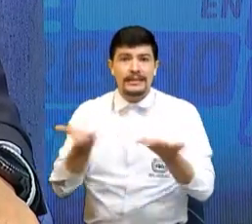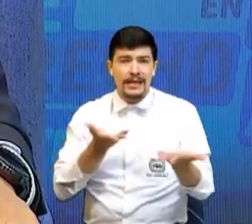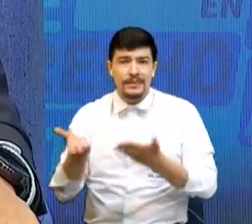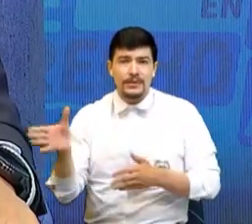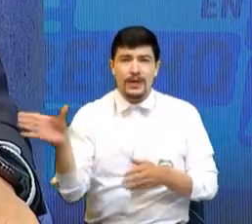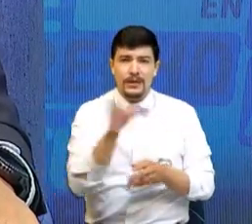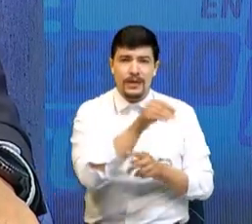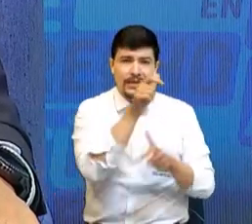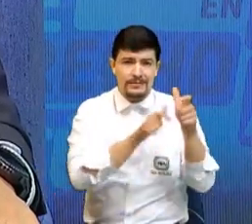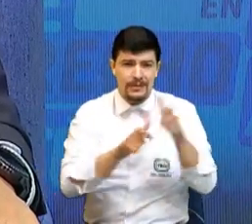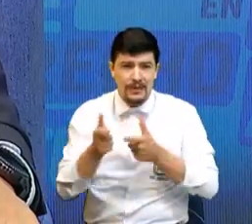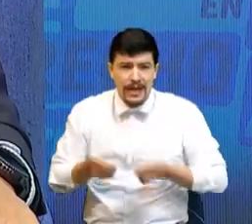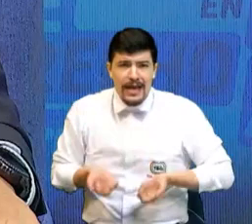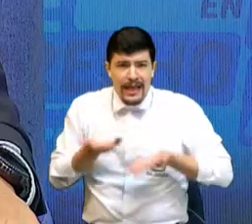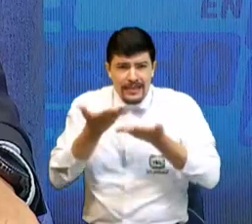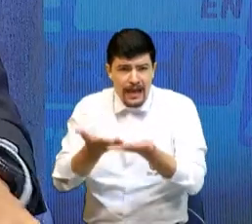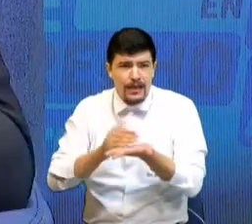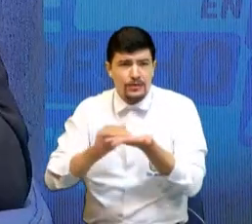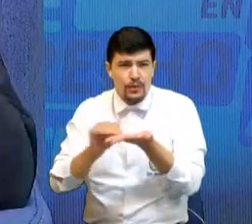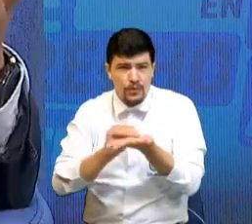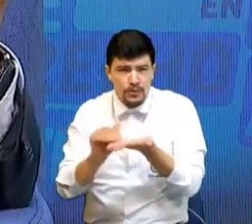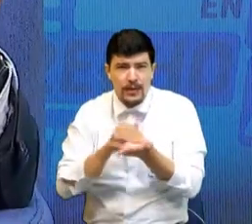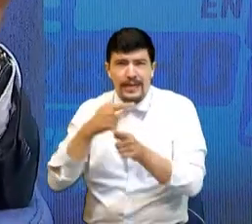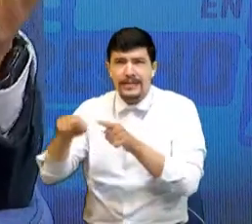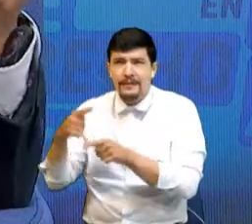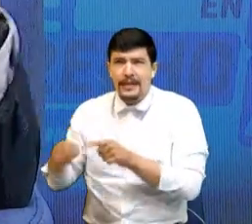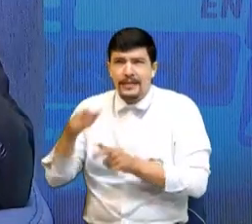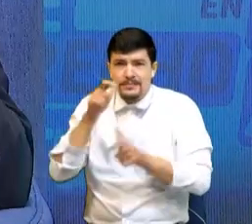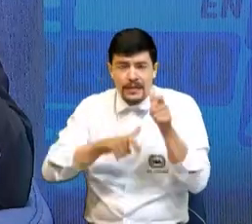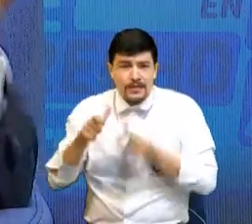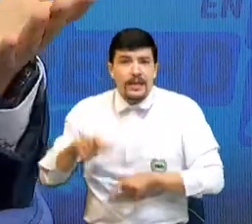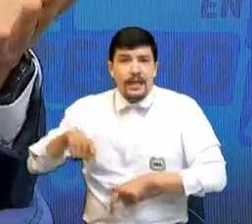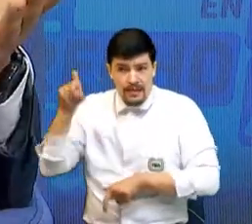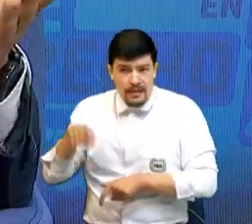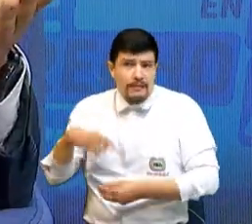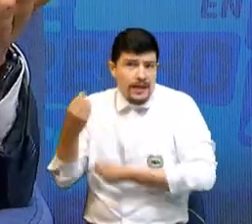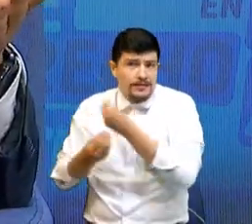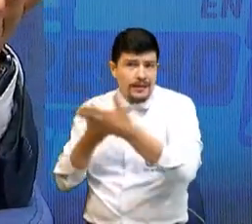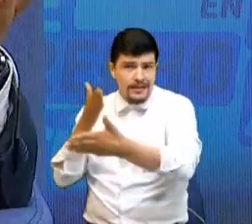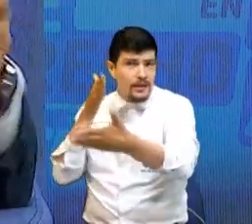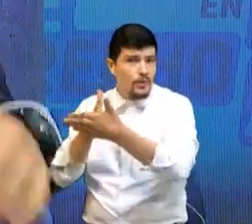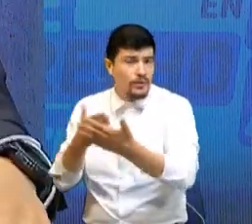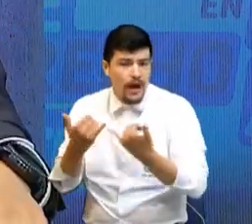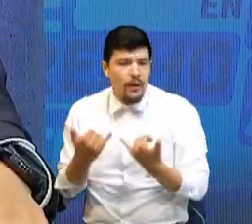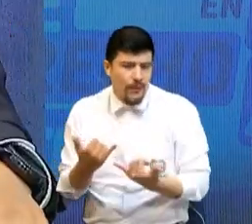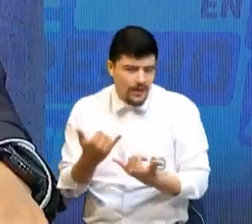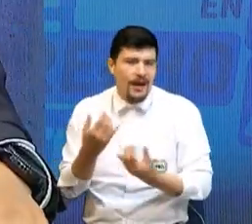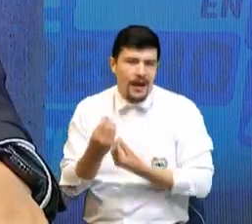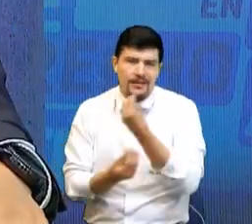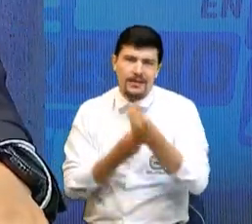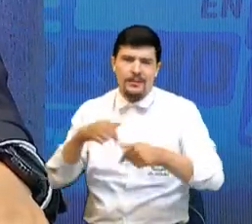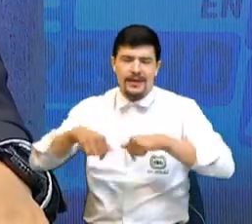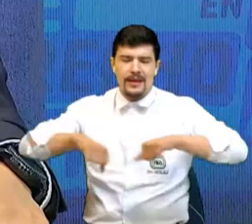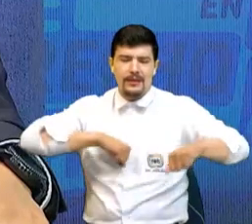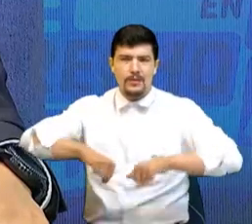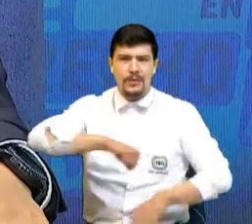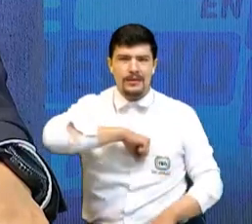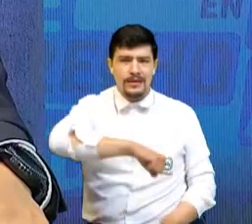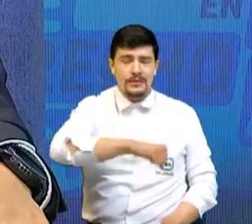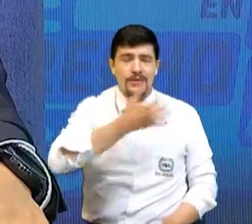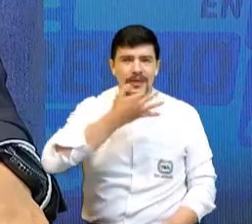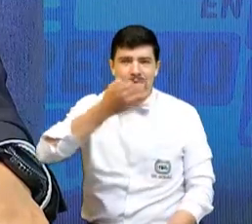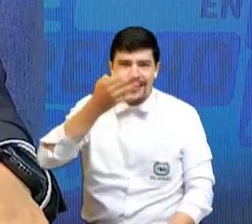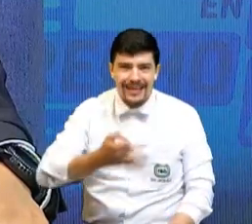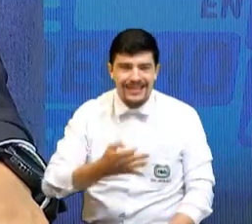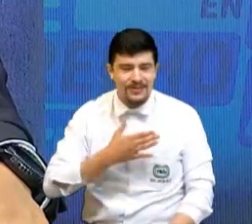la gente, a solucionarle sus inquietudes y a denunciar, como en el caso de lo que hoy estamos haciendo en Actúa en Derecho. Ha sido